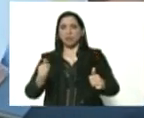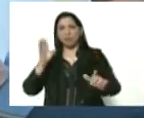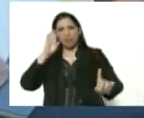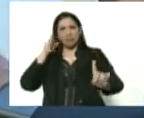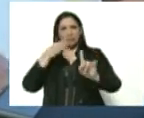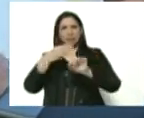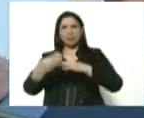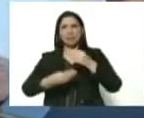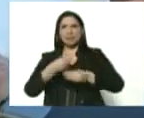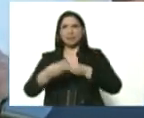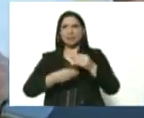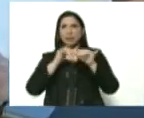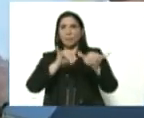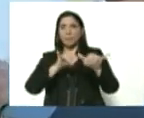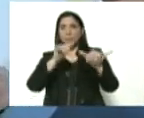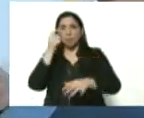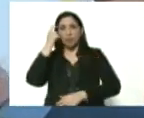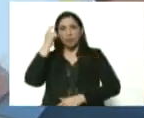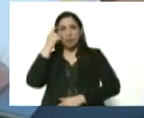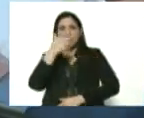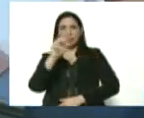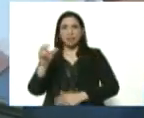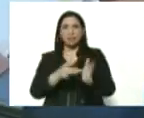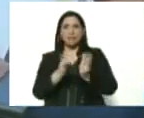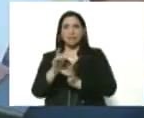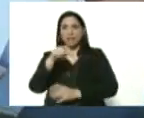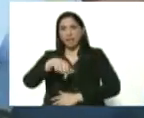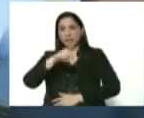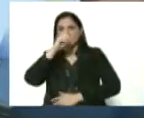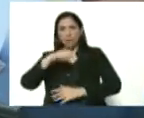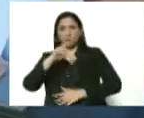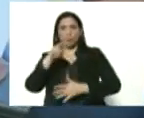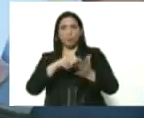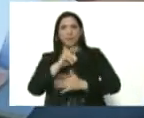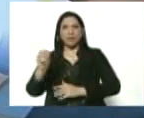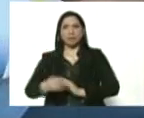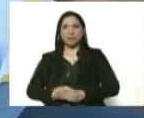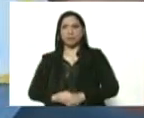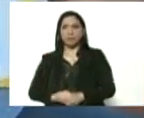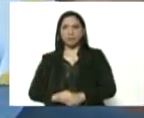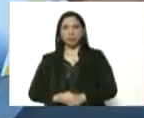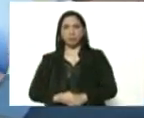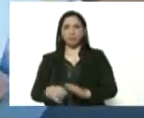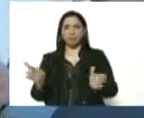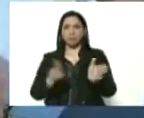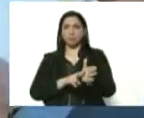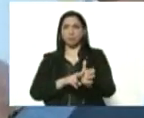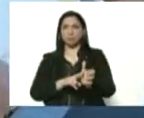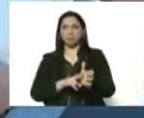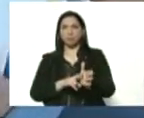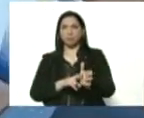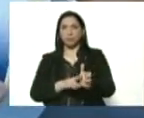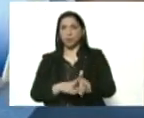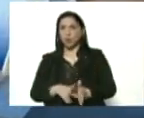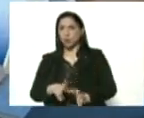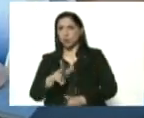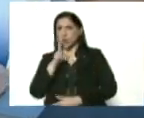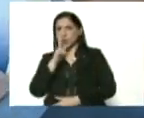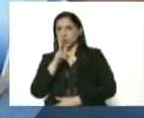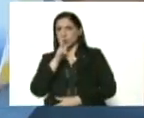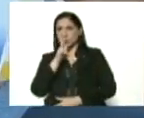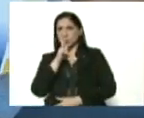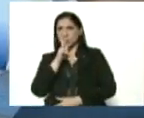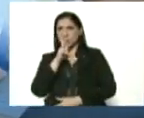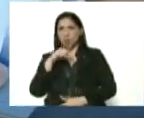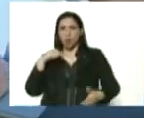se realizara el mismo día 30 de abril de este año 2020, en una repetición macabra